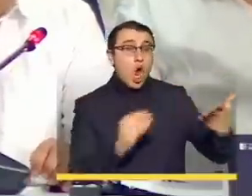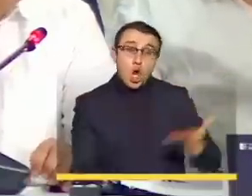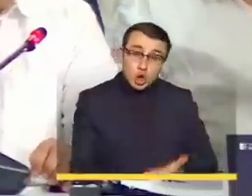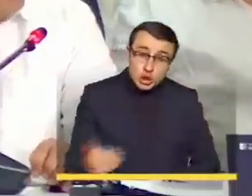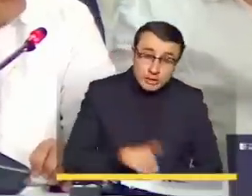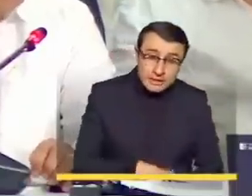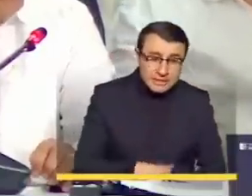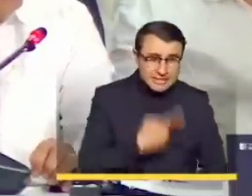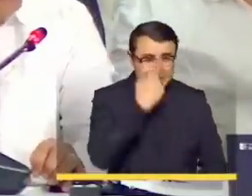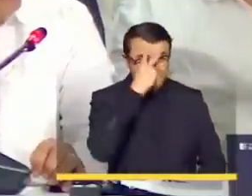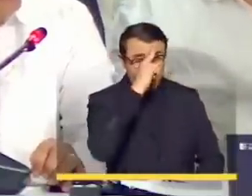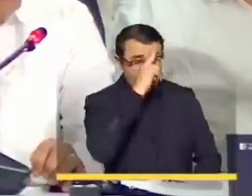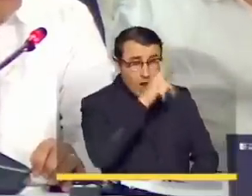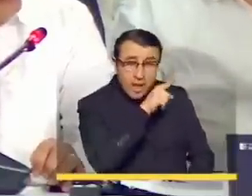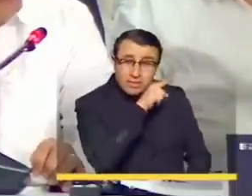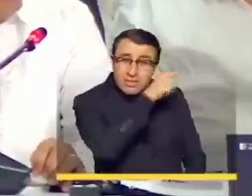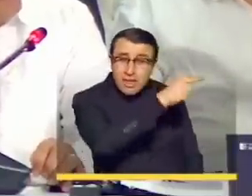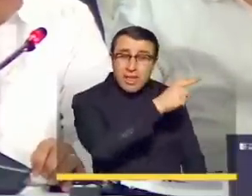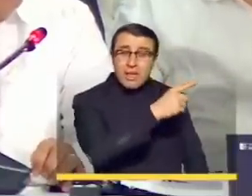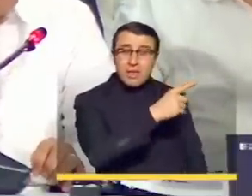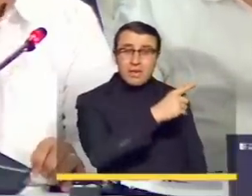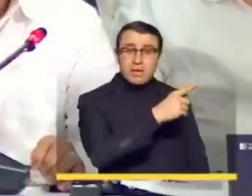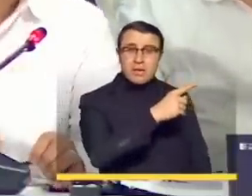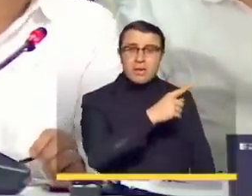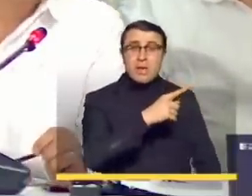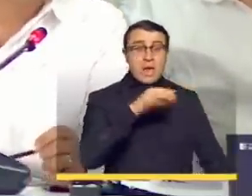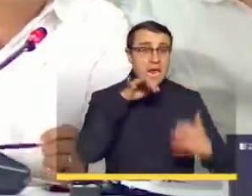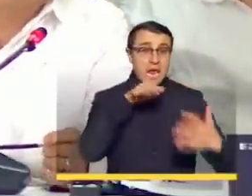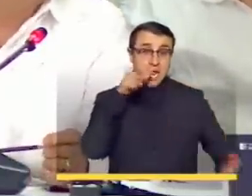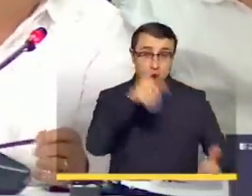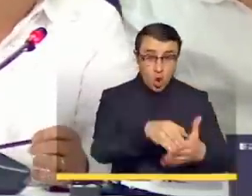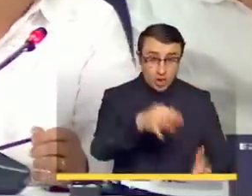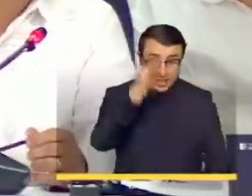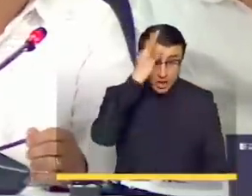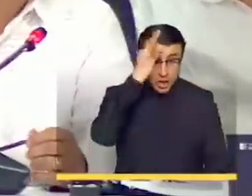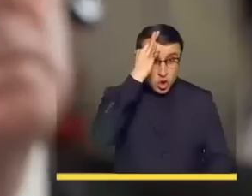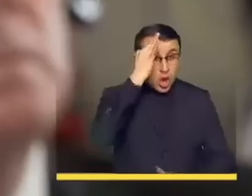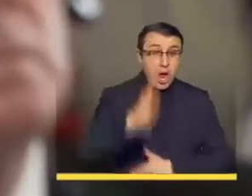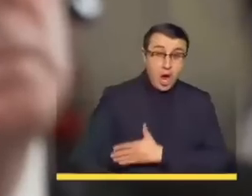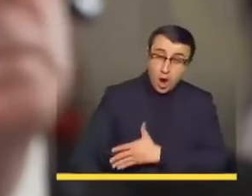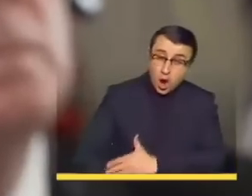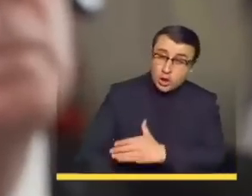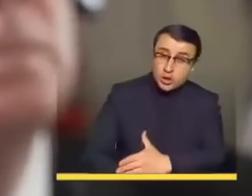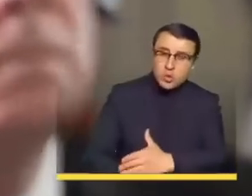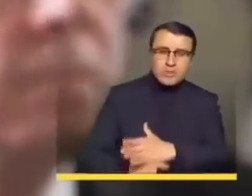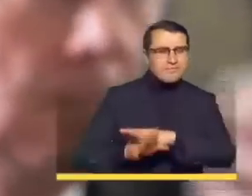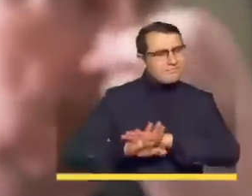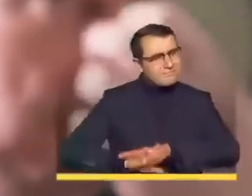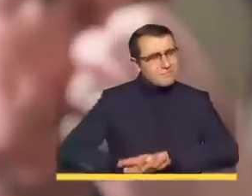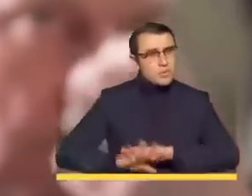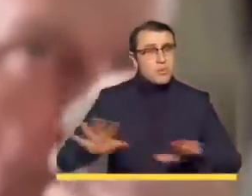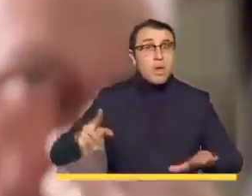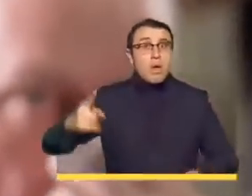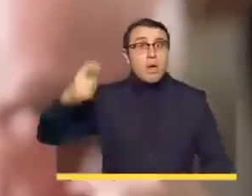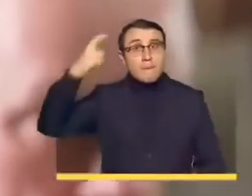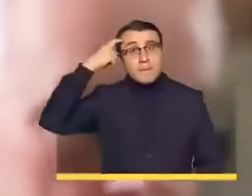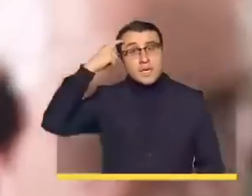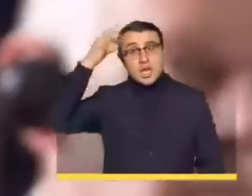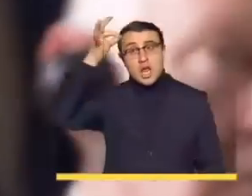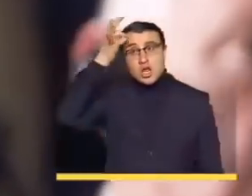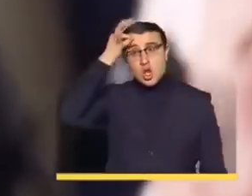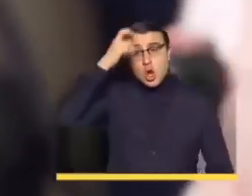tan equivocadas como la mal llamada guerra contra las drogas, mirando las drogas como un